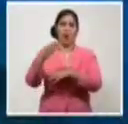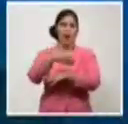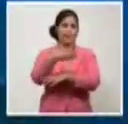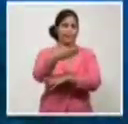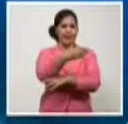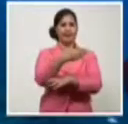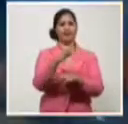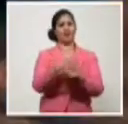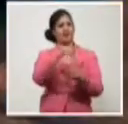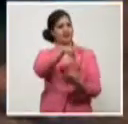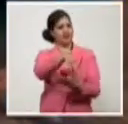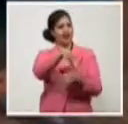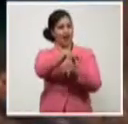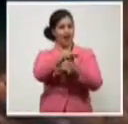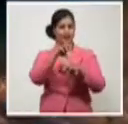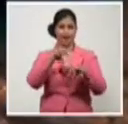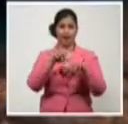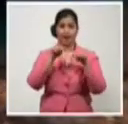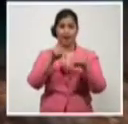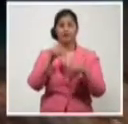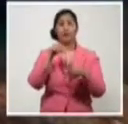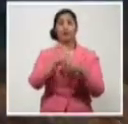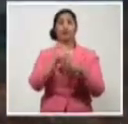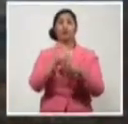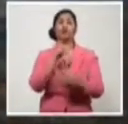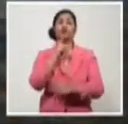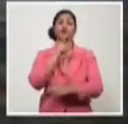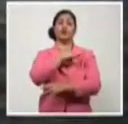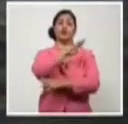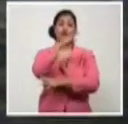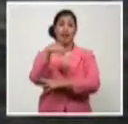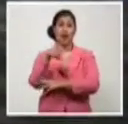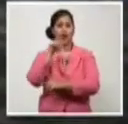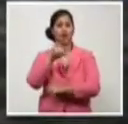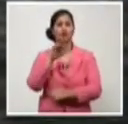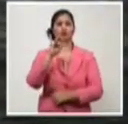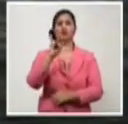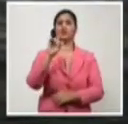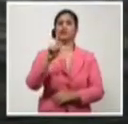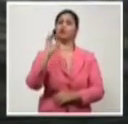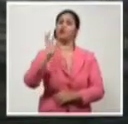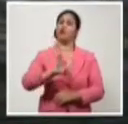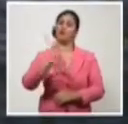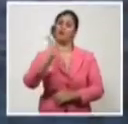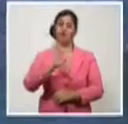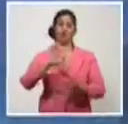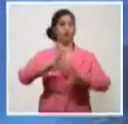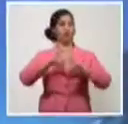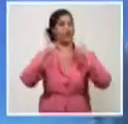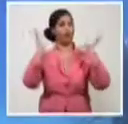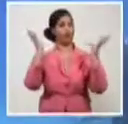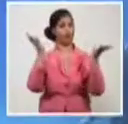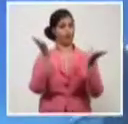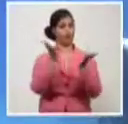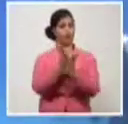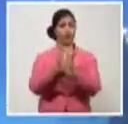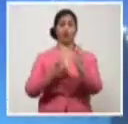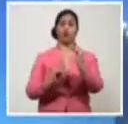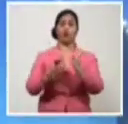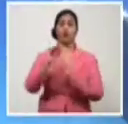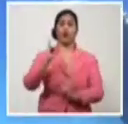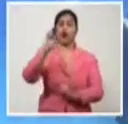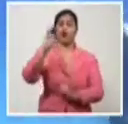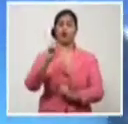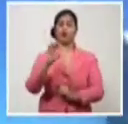clima. El océano, que cubre el 71% del planeta, absorbe más del 90% del exceso